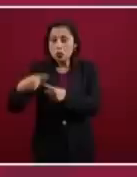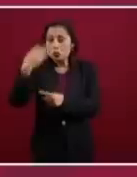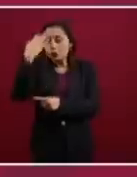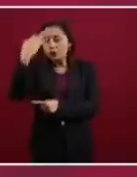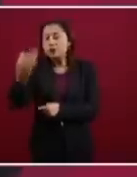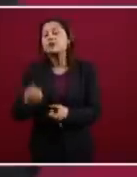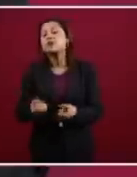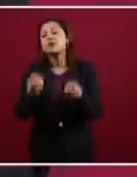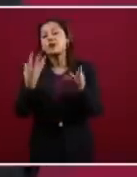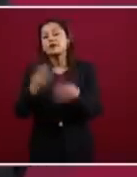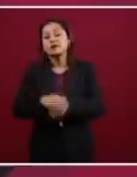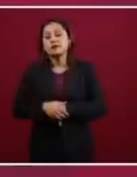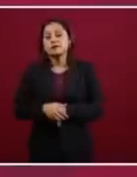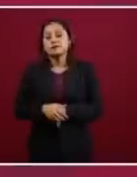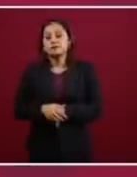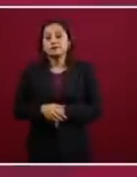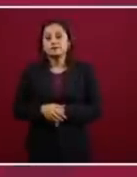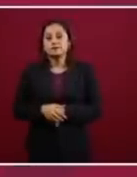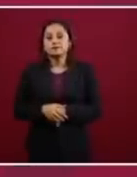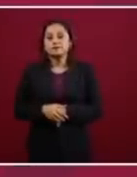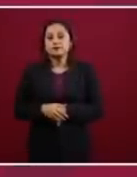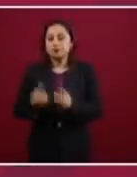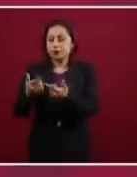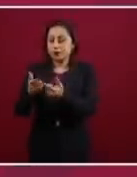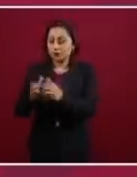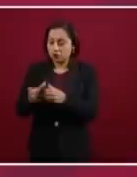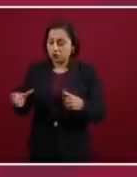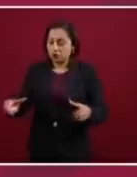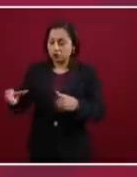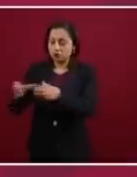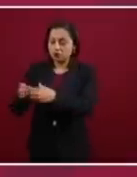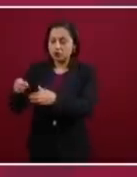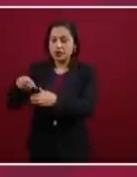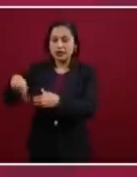porque o no querían la transformación